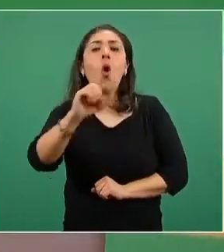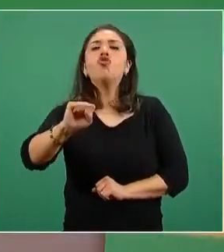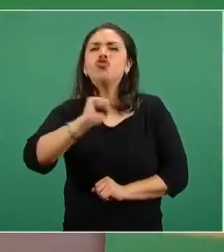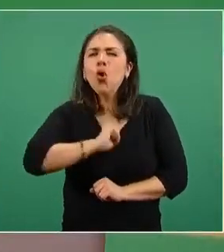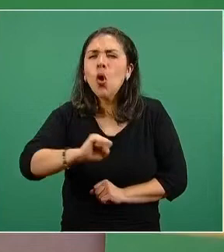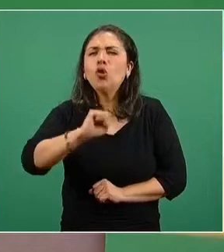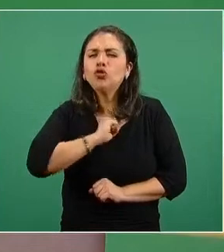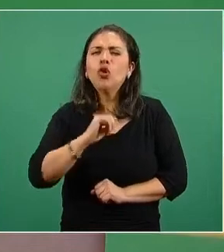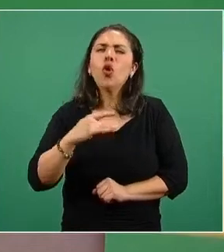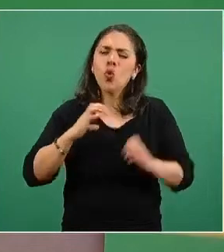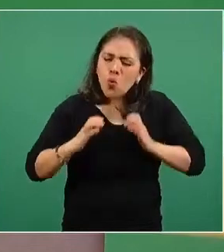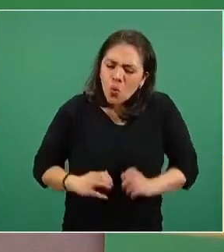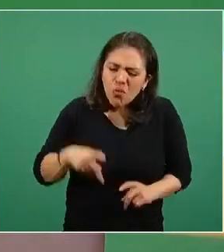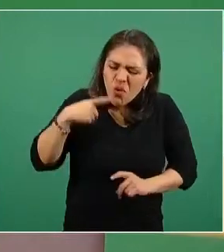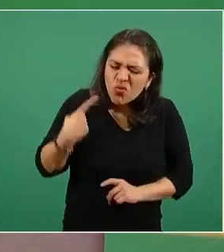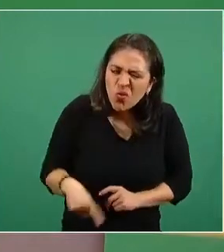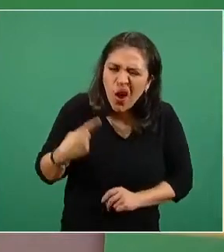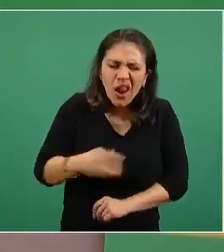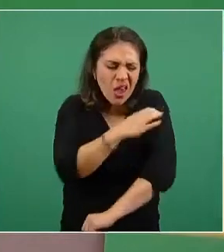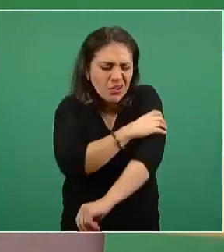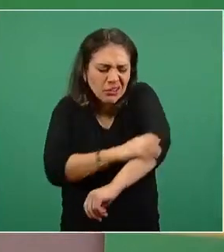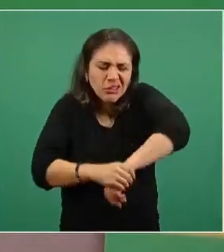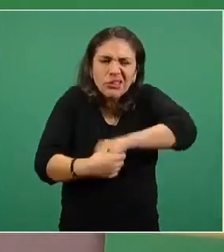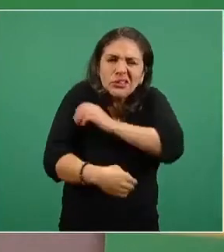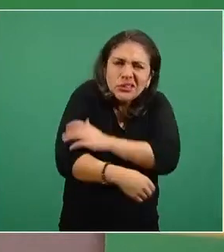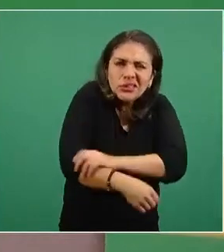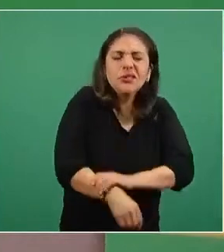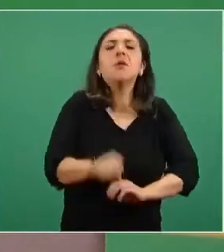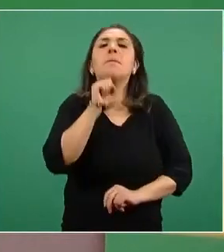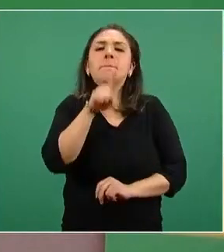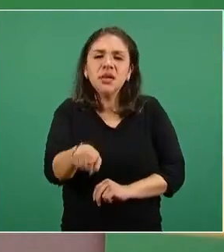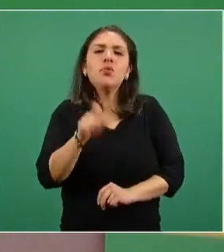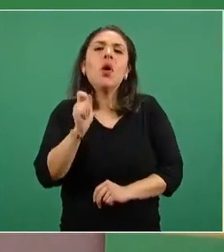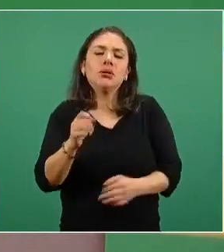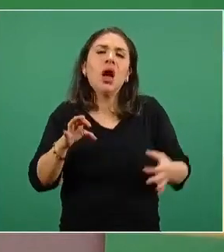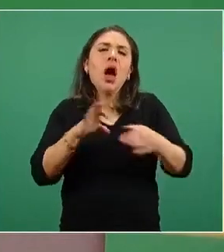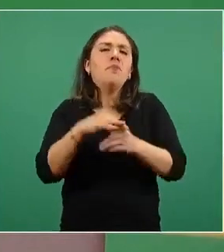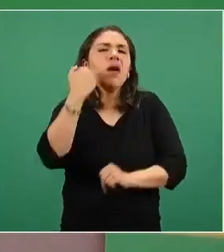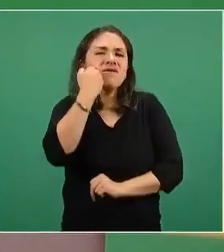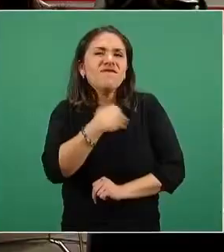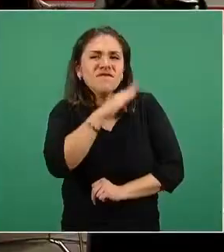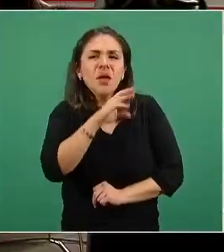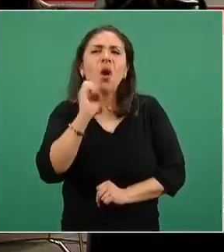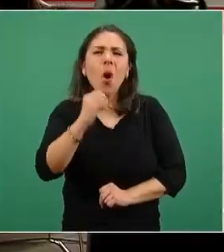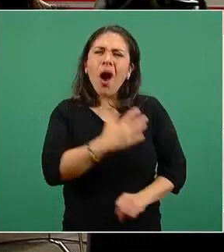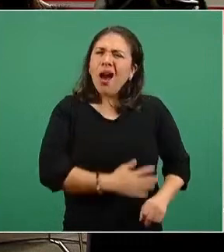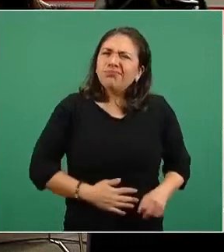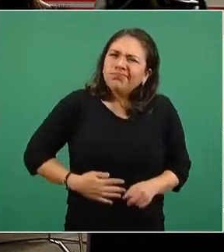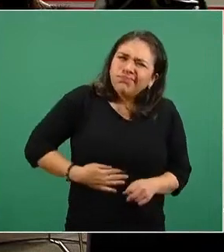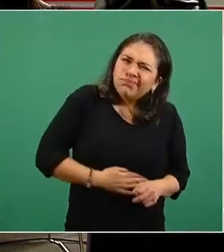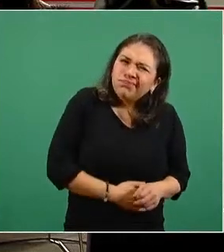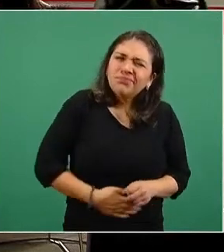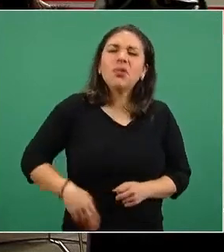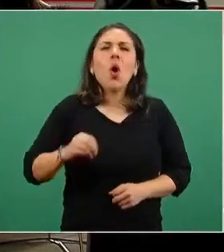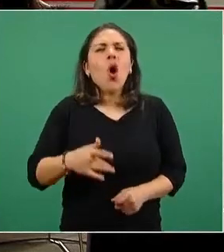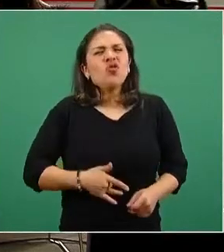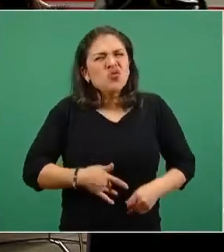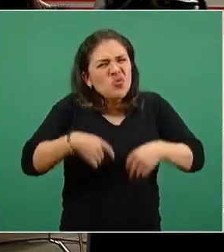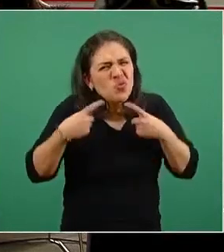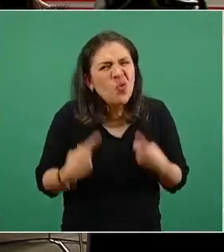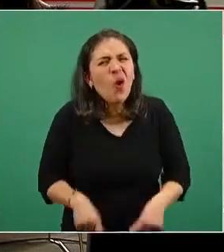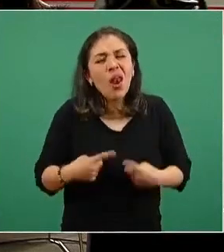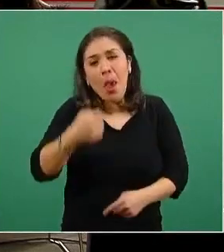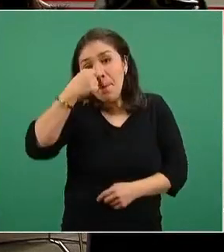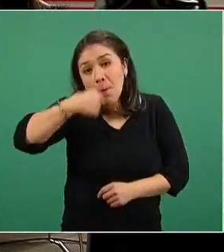dolor muscular, dolor de articulaciones, suele estar asociado con la fiebre, náusea, dolor abdominal,